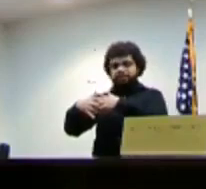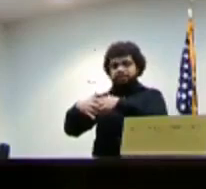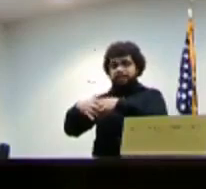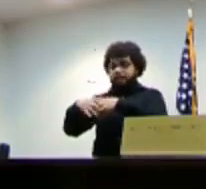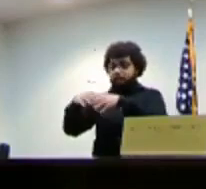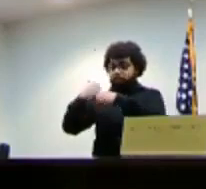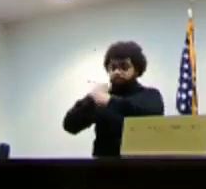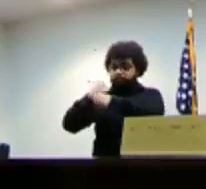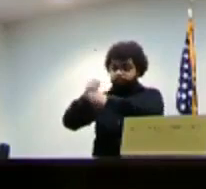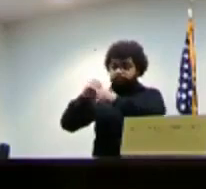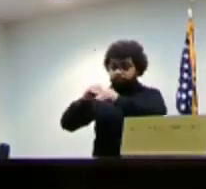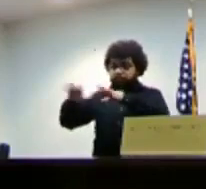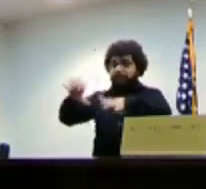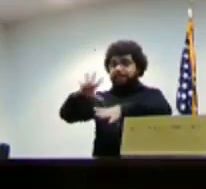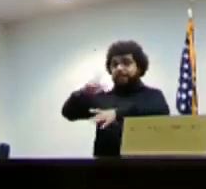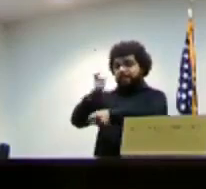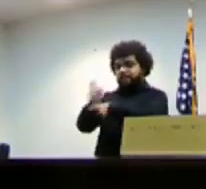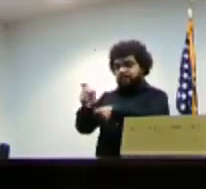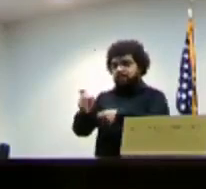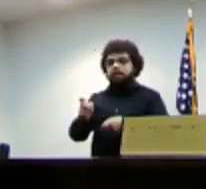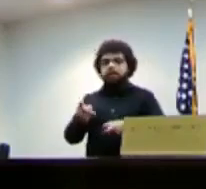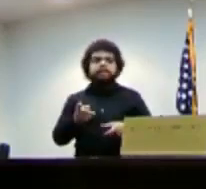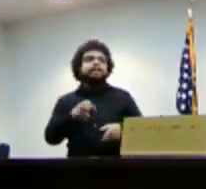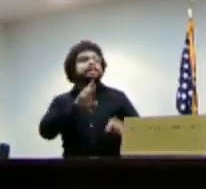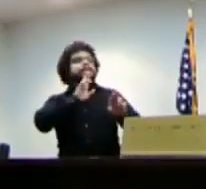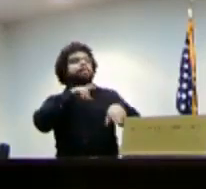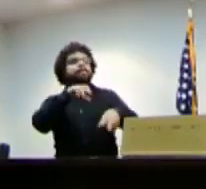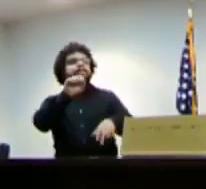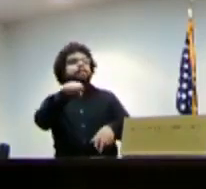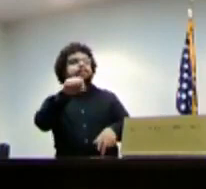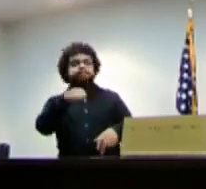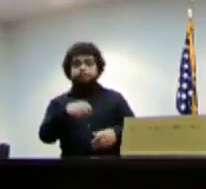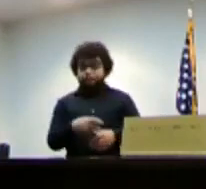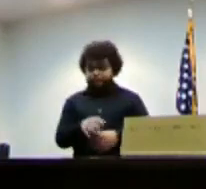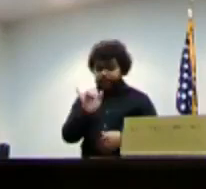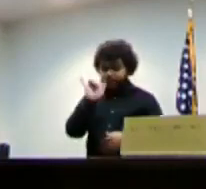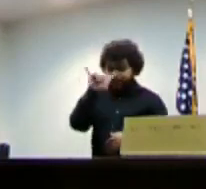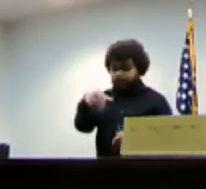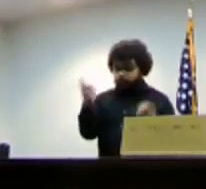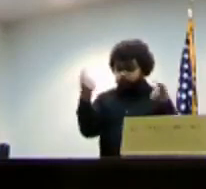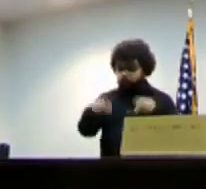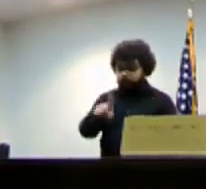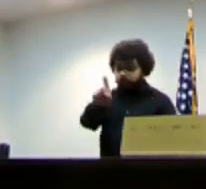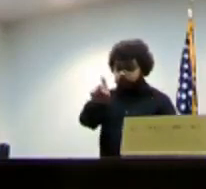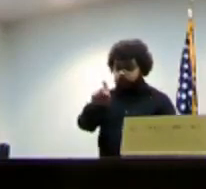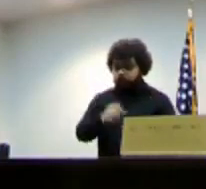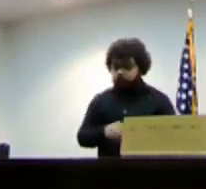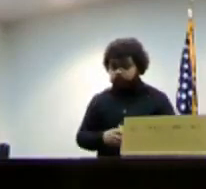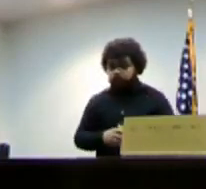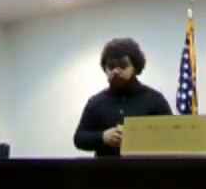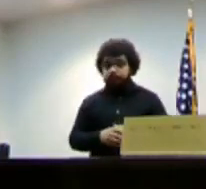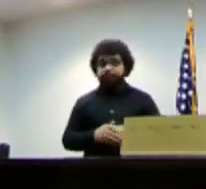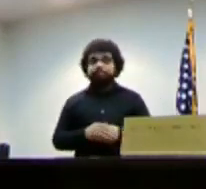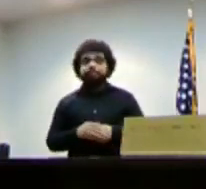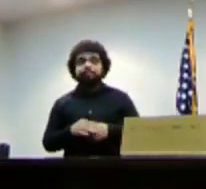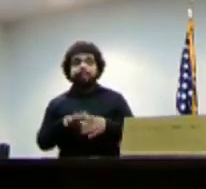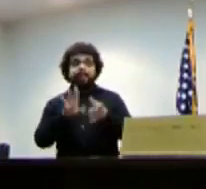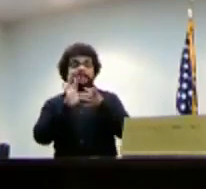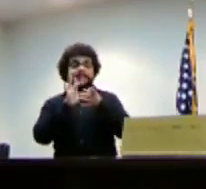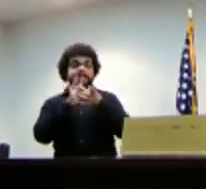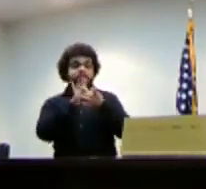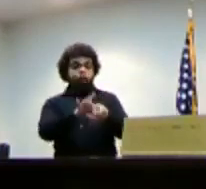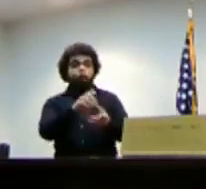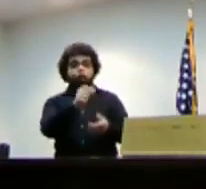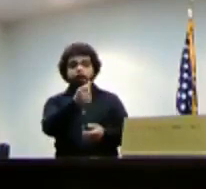la de cause daño? La contestación es sí. ¿Eso sucedió? En el caso de Aguirre, que lo estoy mencionando,